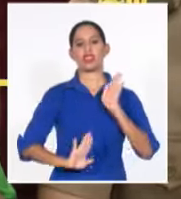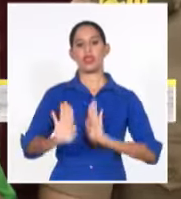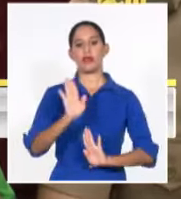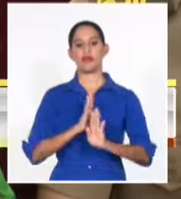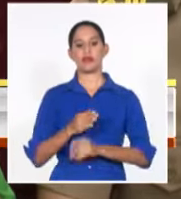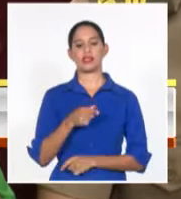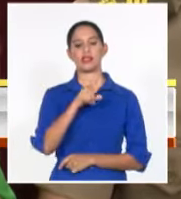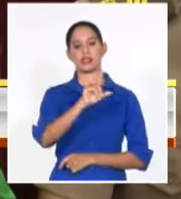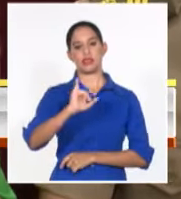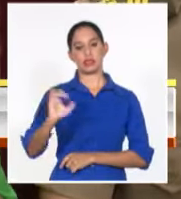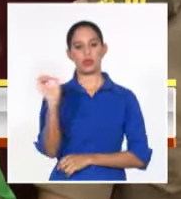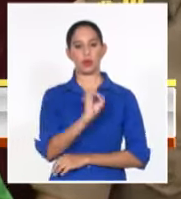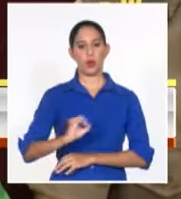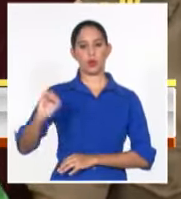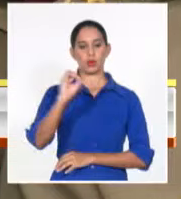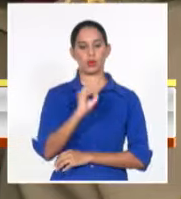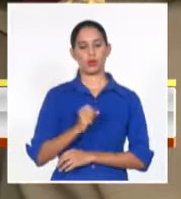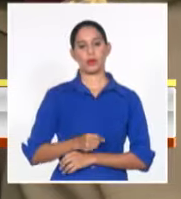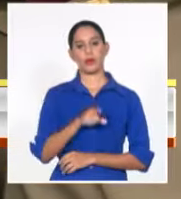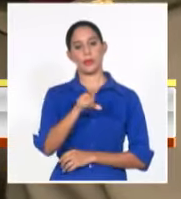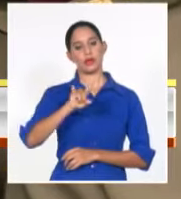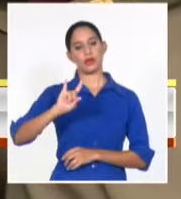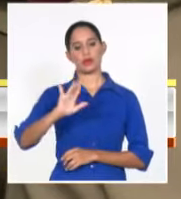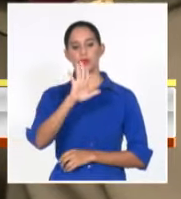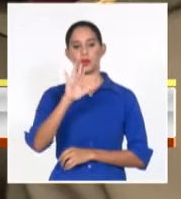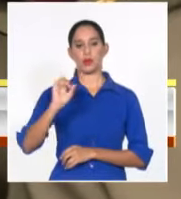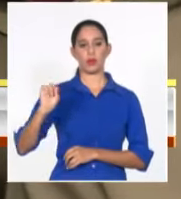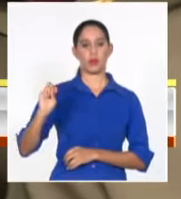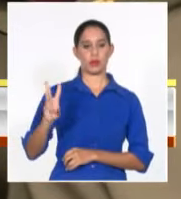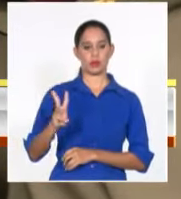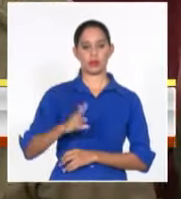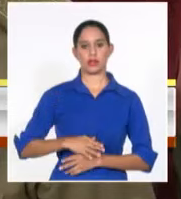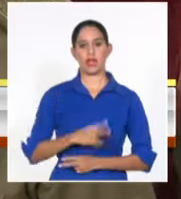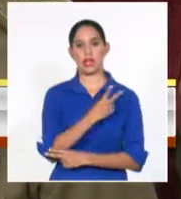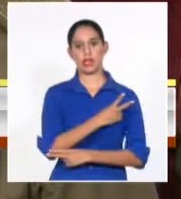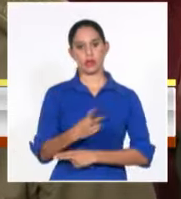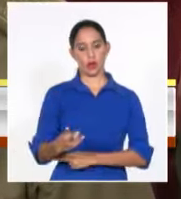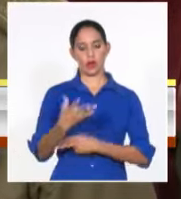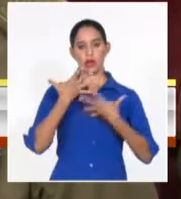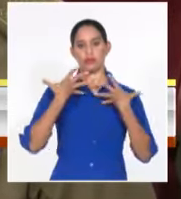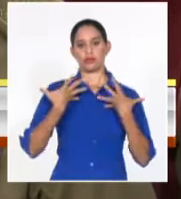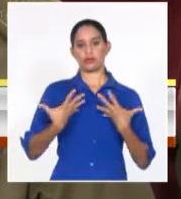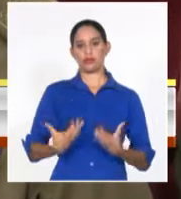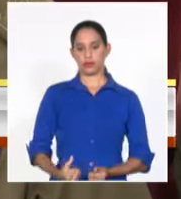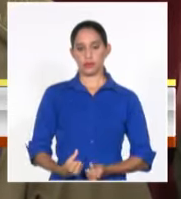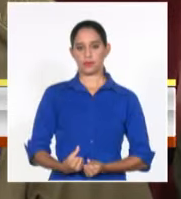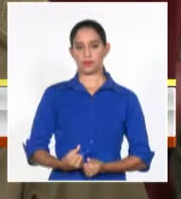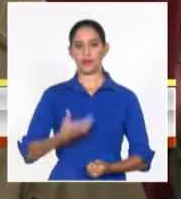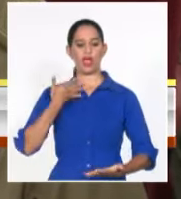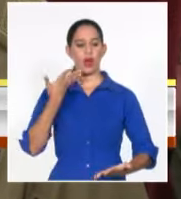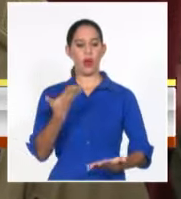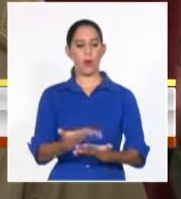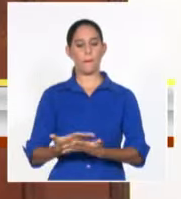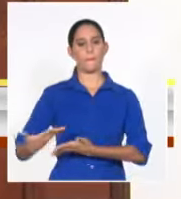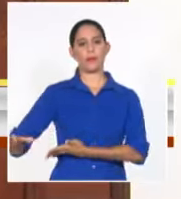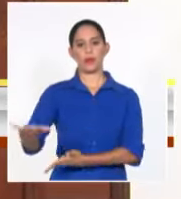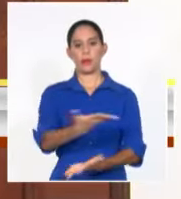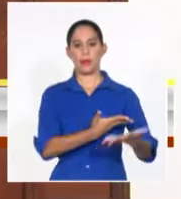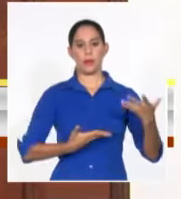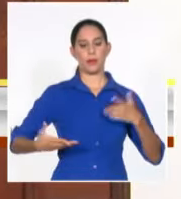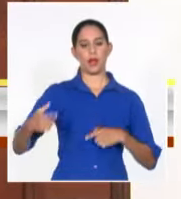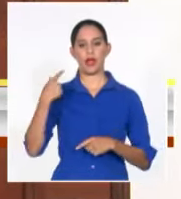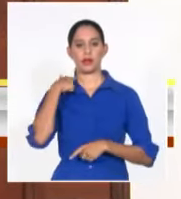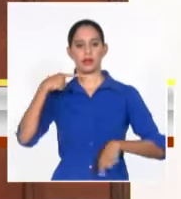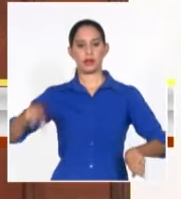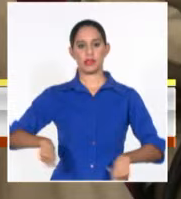16 de octubre de 1953, La historia me absolverá, fue conmemorado el aniversario 40 de los órganos